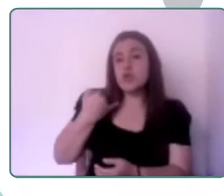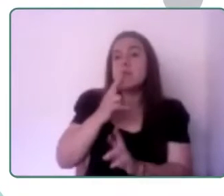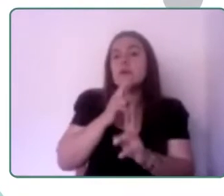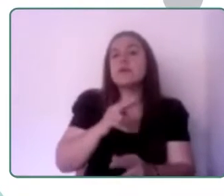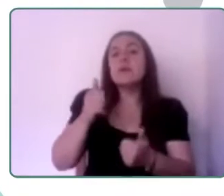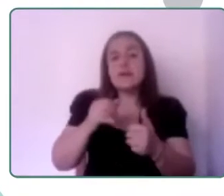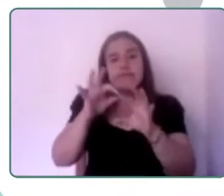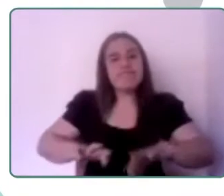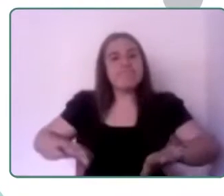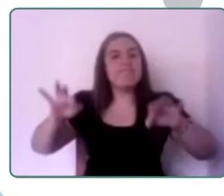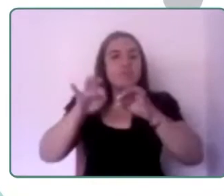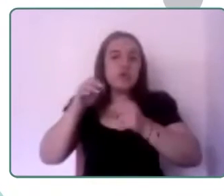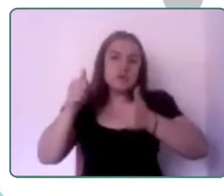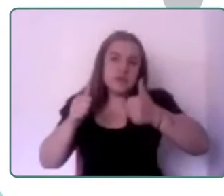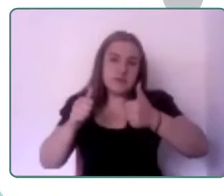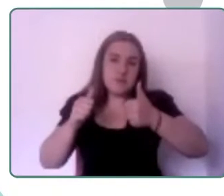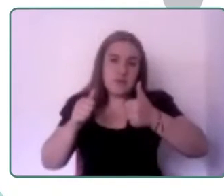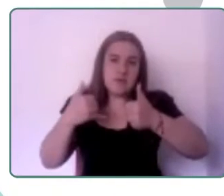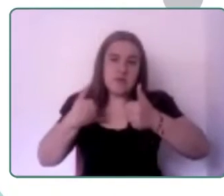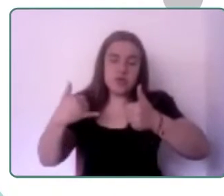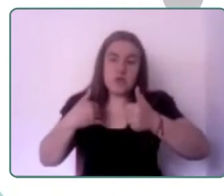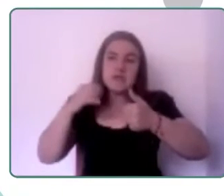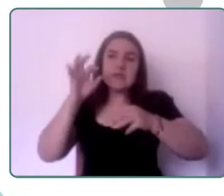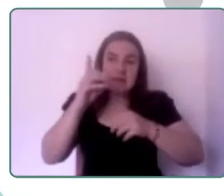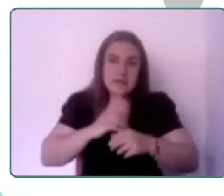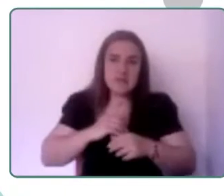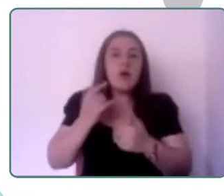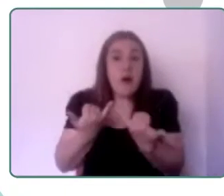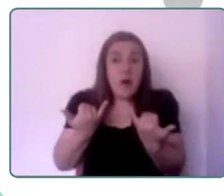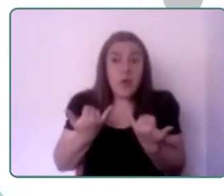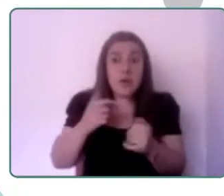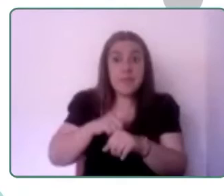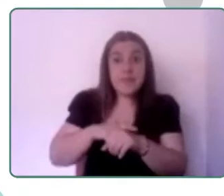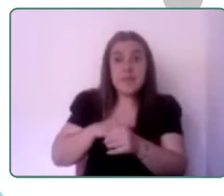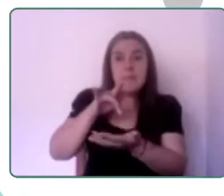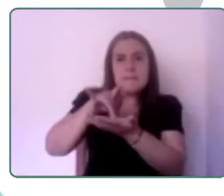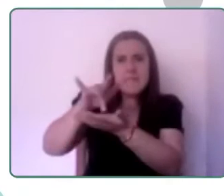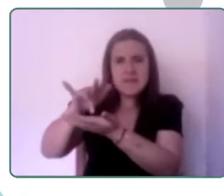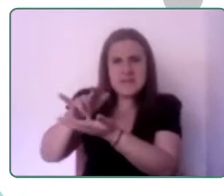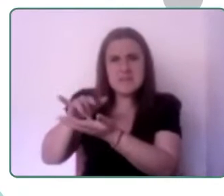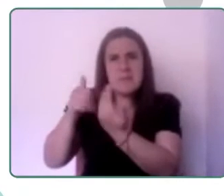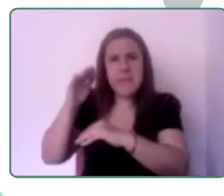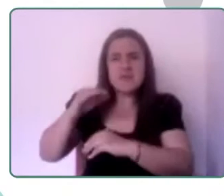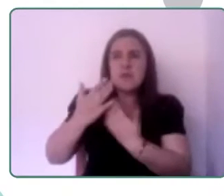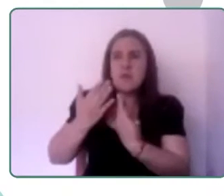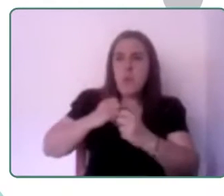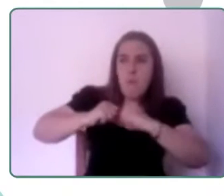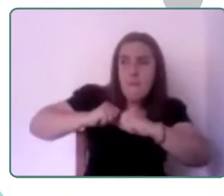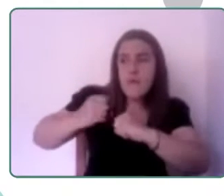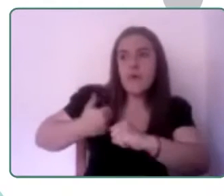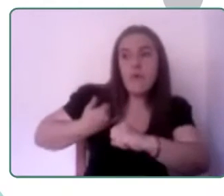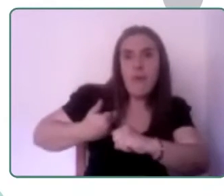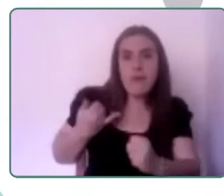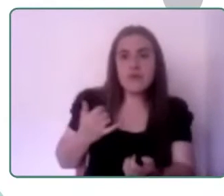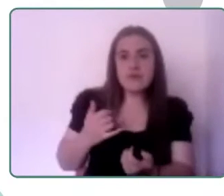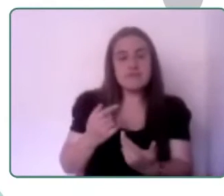del país. En este momento están participando más a través de la movilidad de jóvenes. Piensan que las